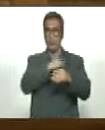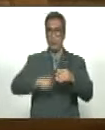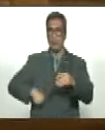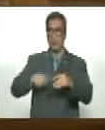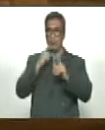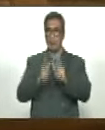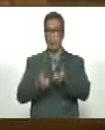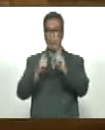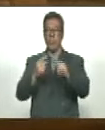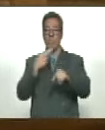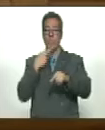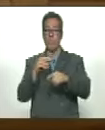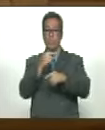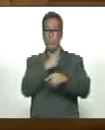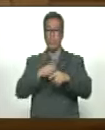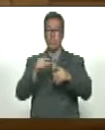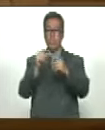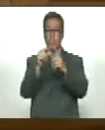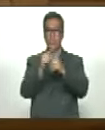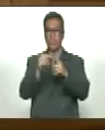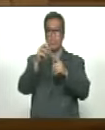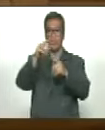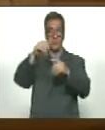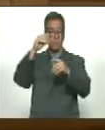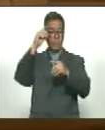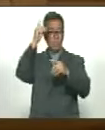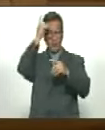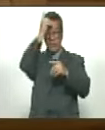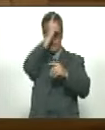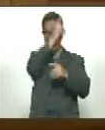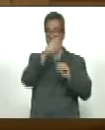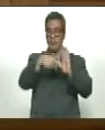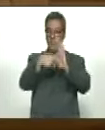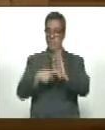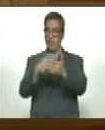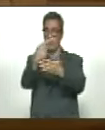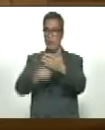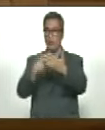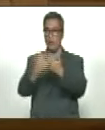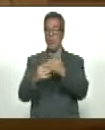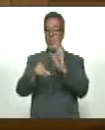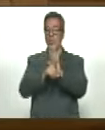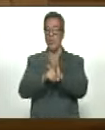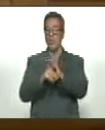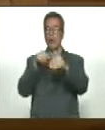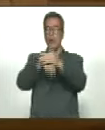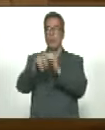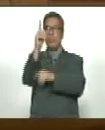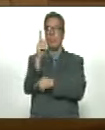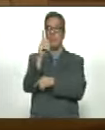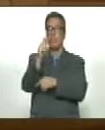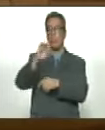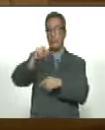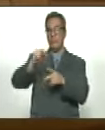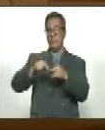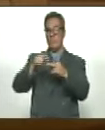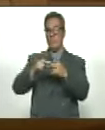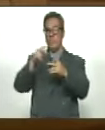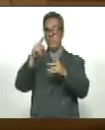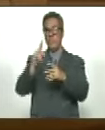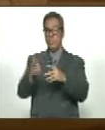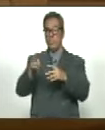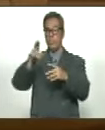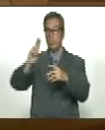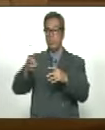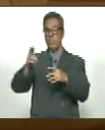presidente otorgó el derecho de palabra al diputado Diosdado Cabello Rondón, quien presentó el proyecto de ley. Intervinieron los diputados Timoteo Zambrano y Hernández